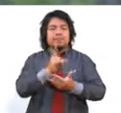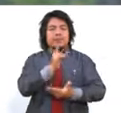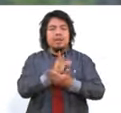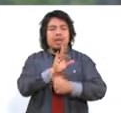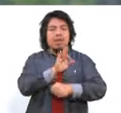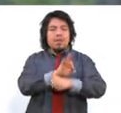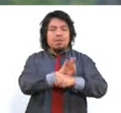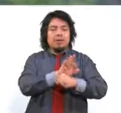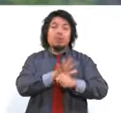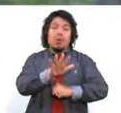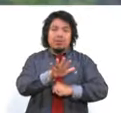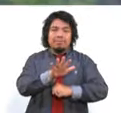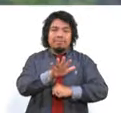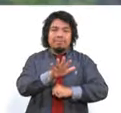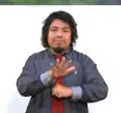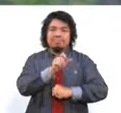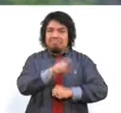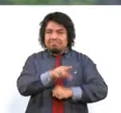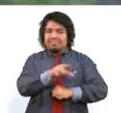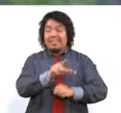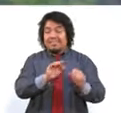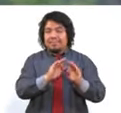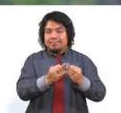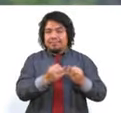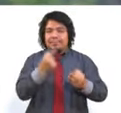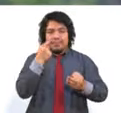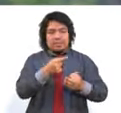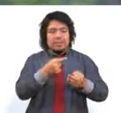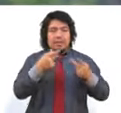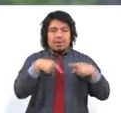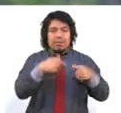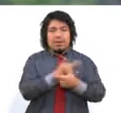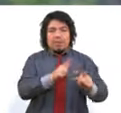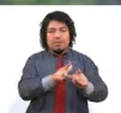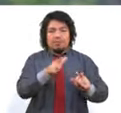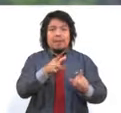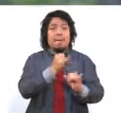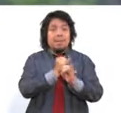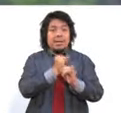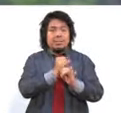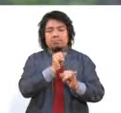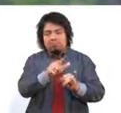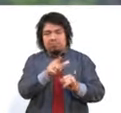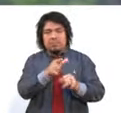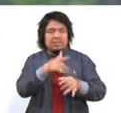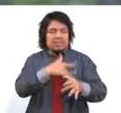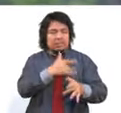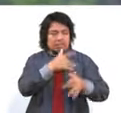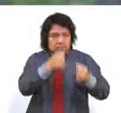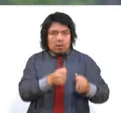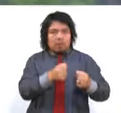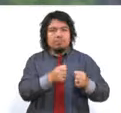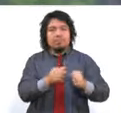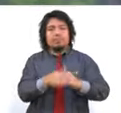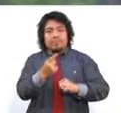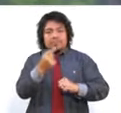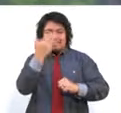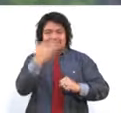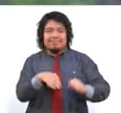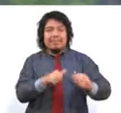proteger también al mismo tiempo las libertades en el ciberespacio, porque el